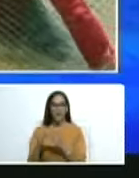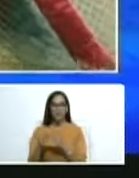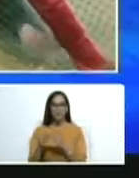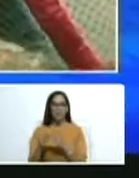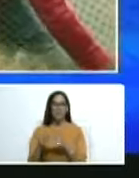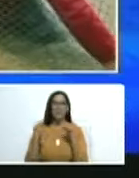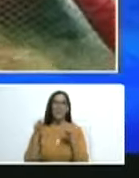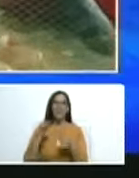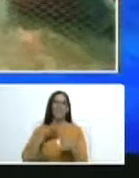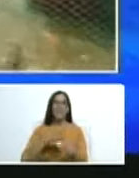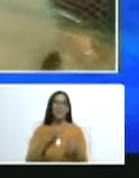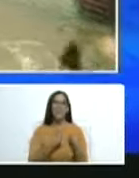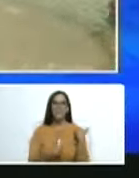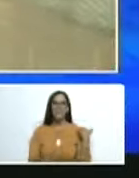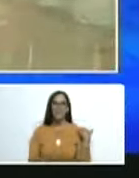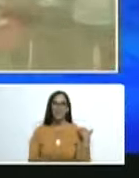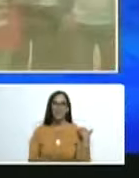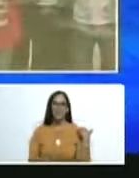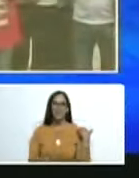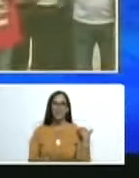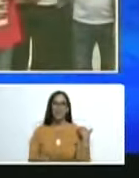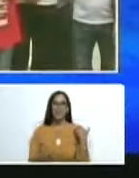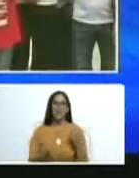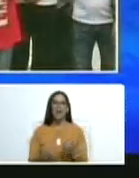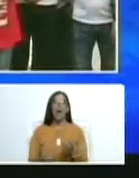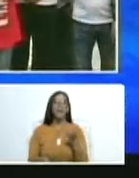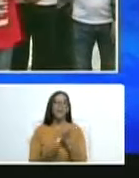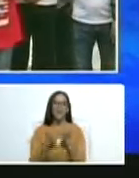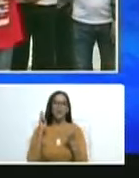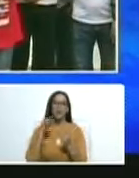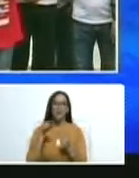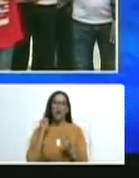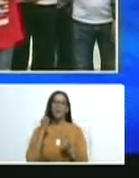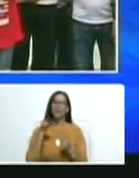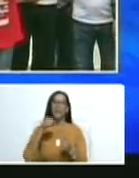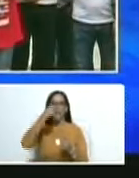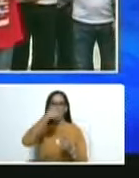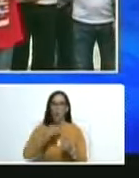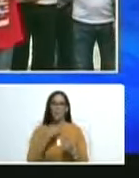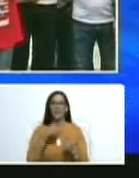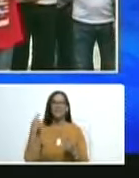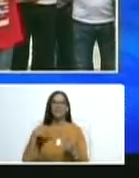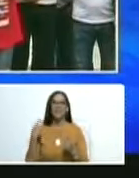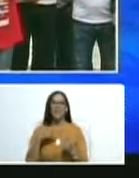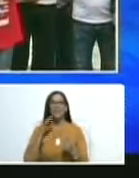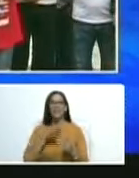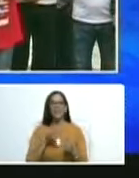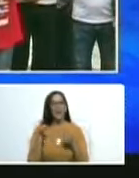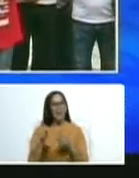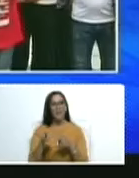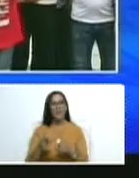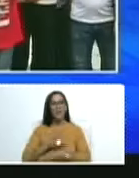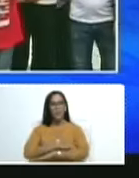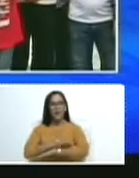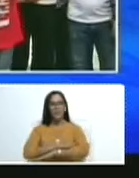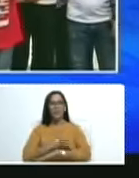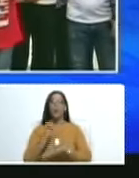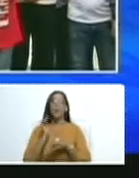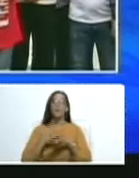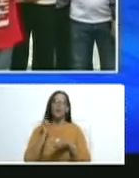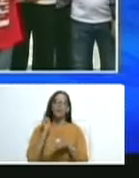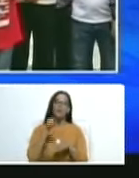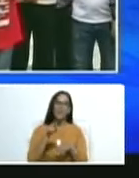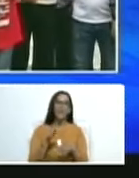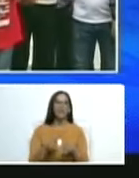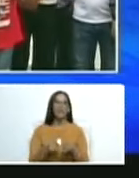Ahí estamos, presidente, respaldándolo a usted, porque usted es el hombre que tiene que estar allí puesto, porque usted es el hombre